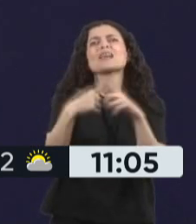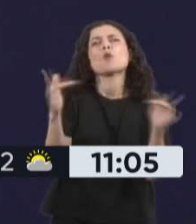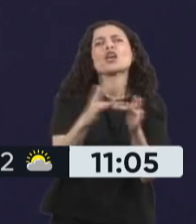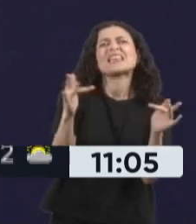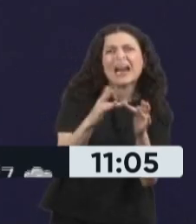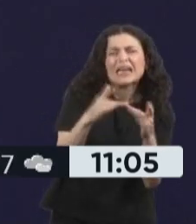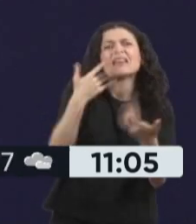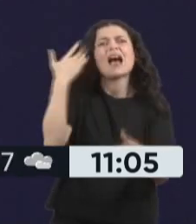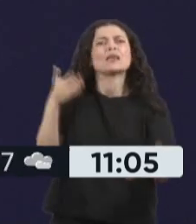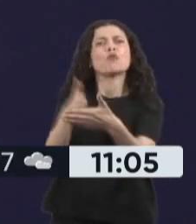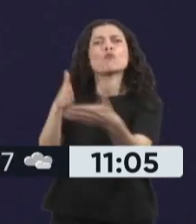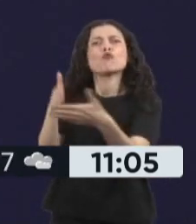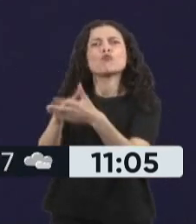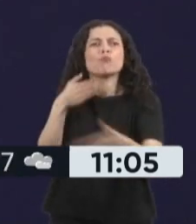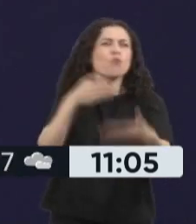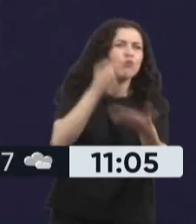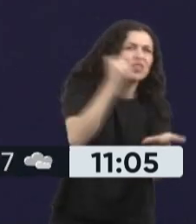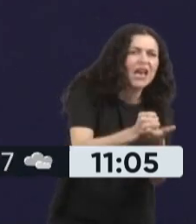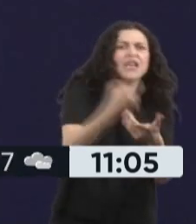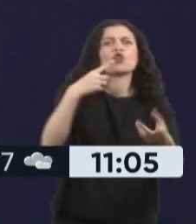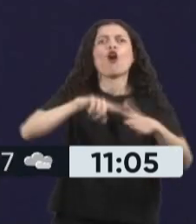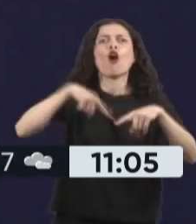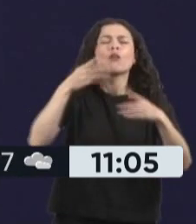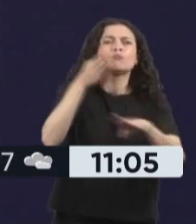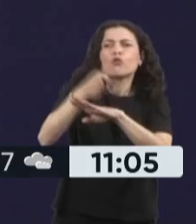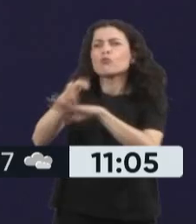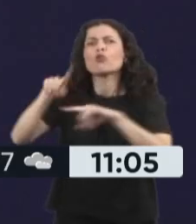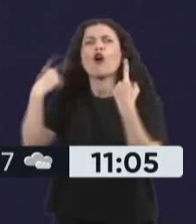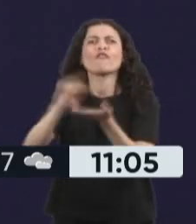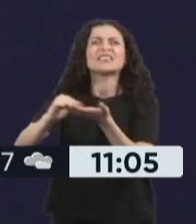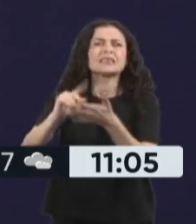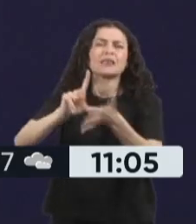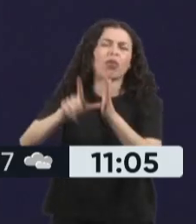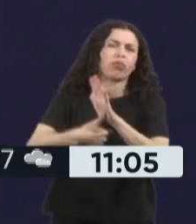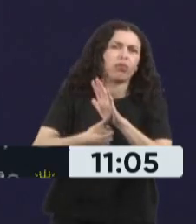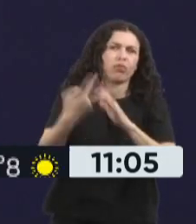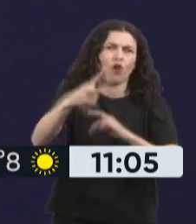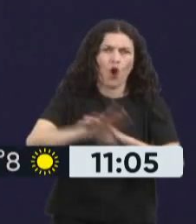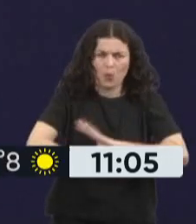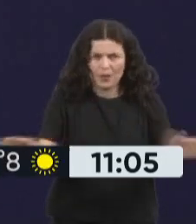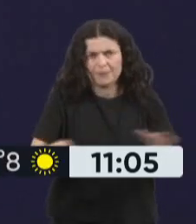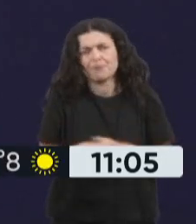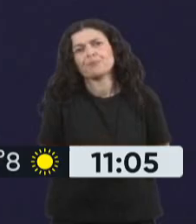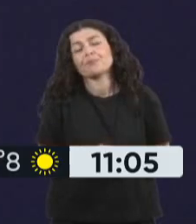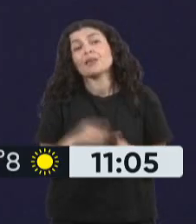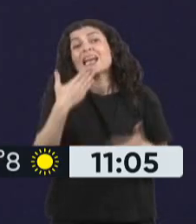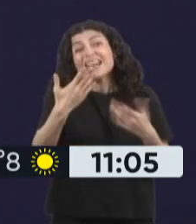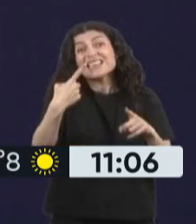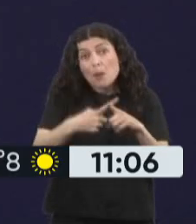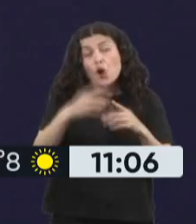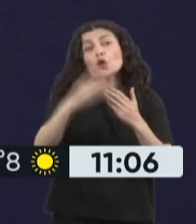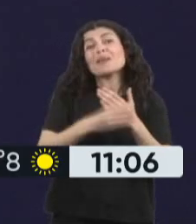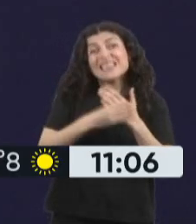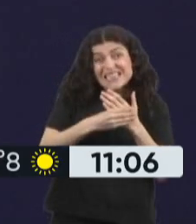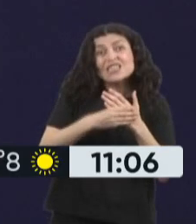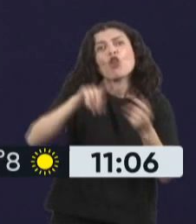y toparse con la eterna burocracia. Esta es otra medida impulsada por el ministro de Desregulación y